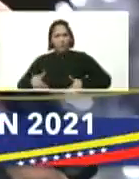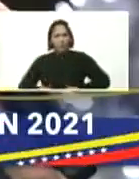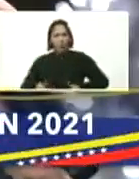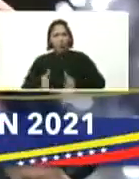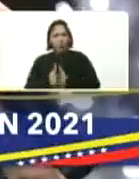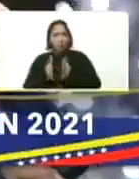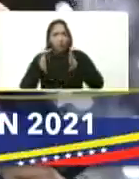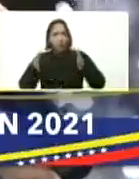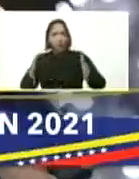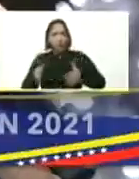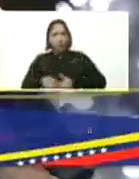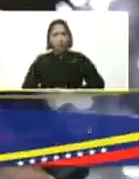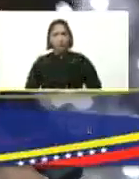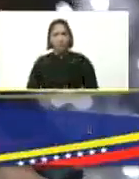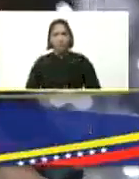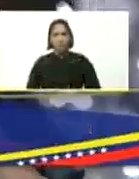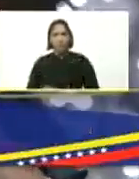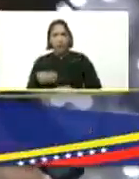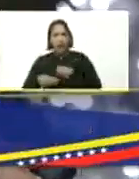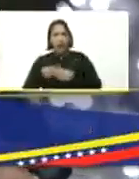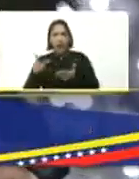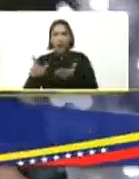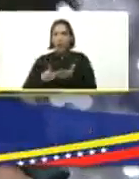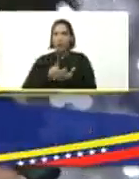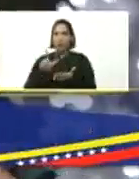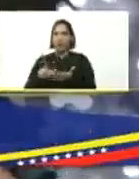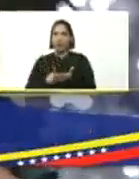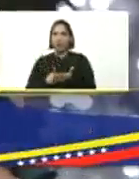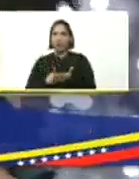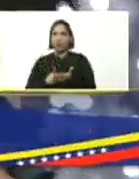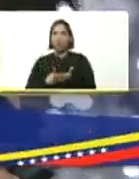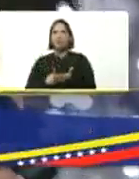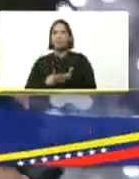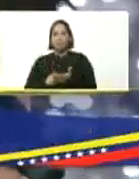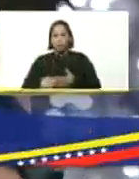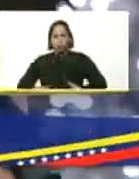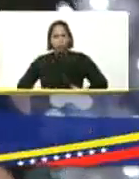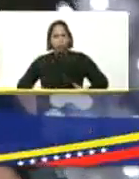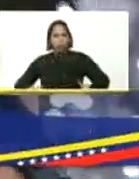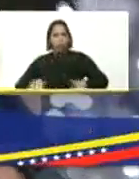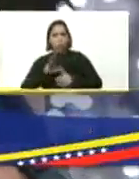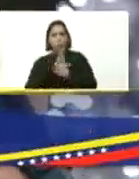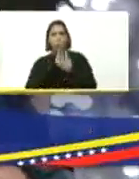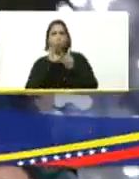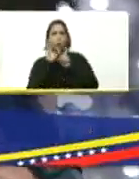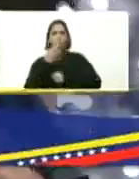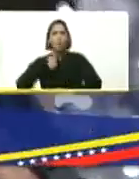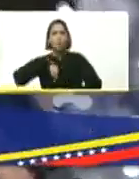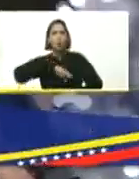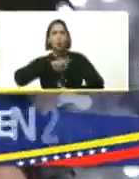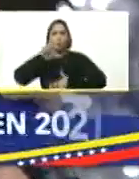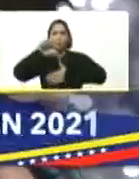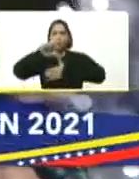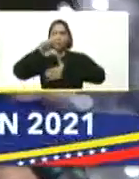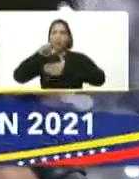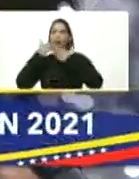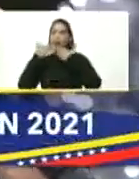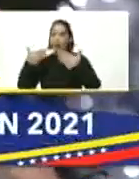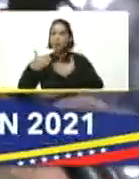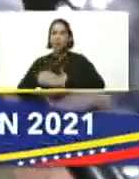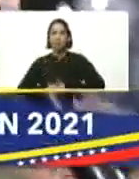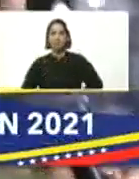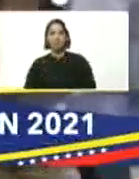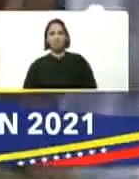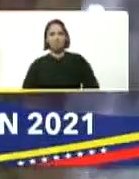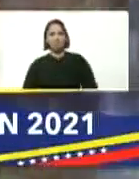están haciendo con estos libros que son para enriquecer la cultura de nuestra América Latina. Gracias. Bueno,